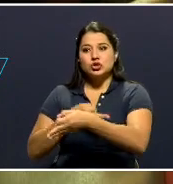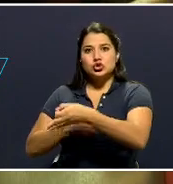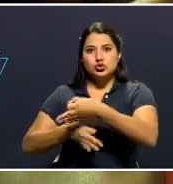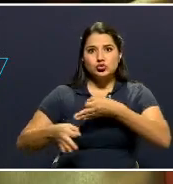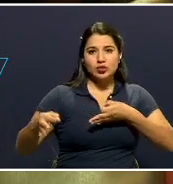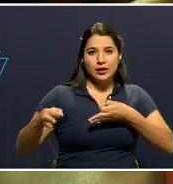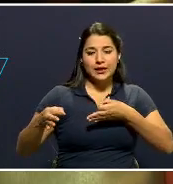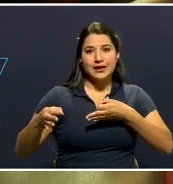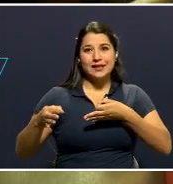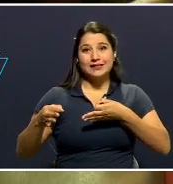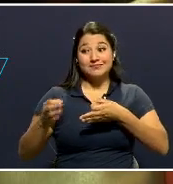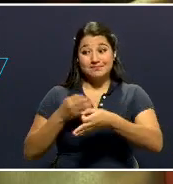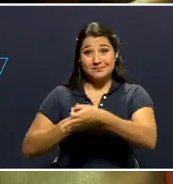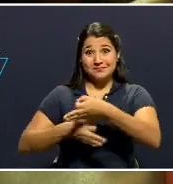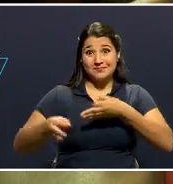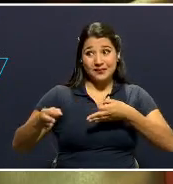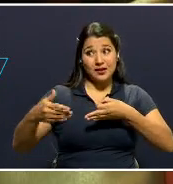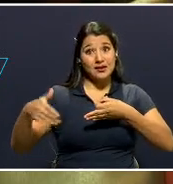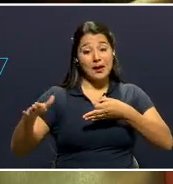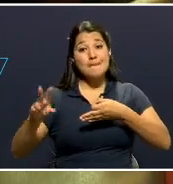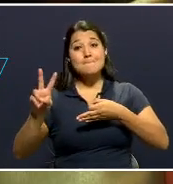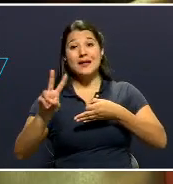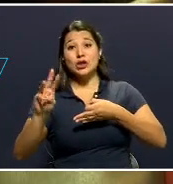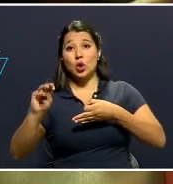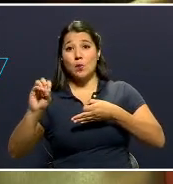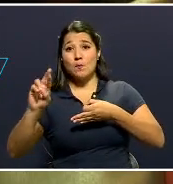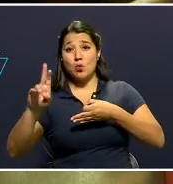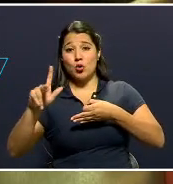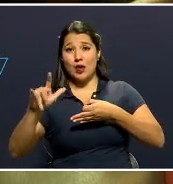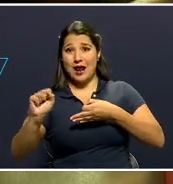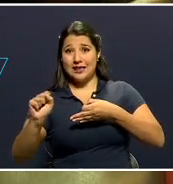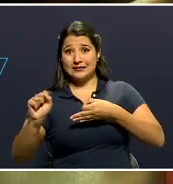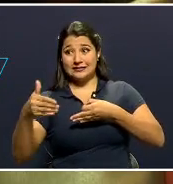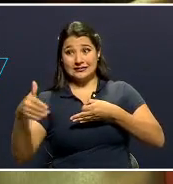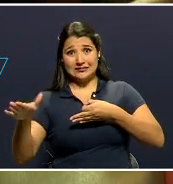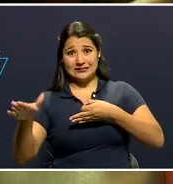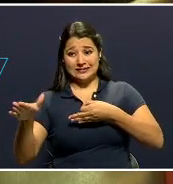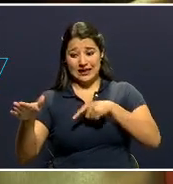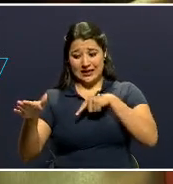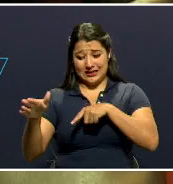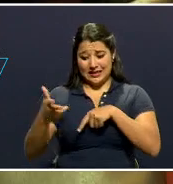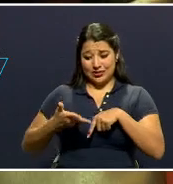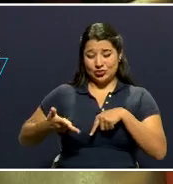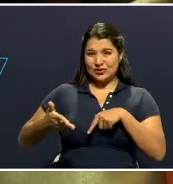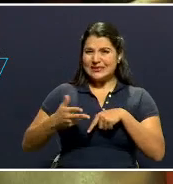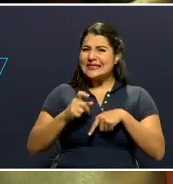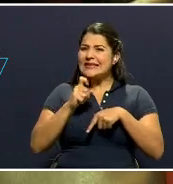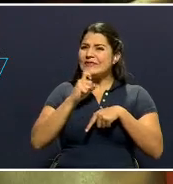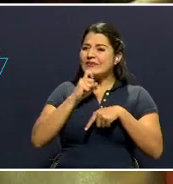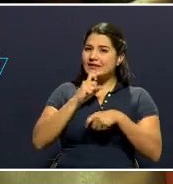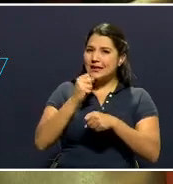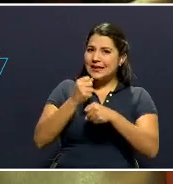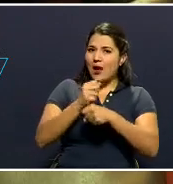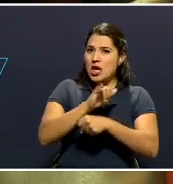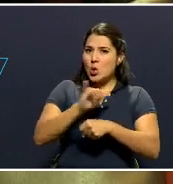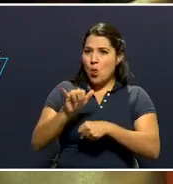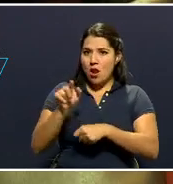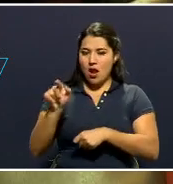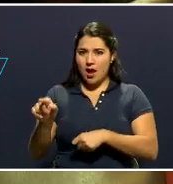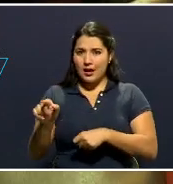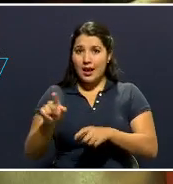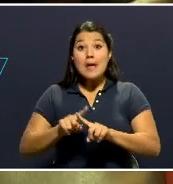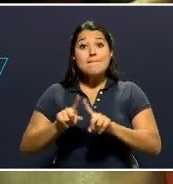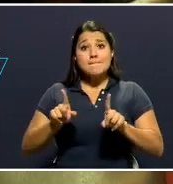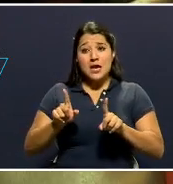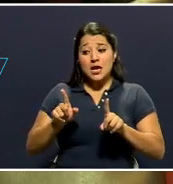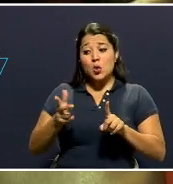para poder negociar en la Asamblea Legislativa, pero este tridente que usted se refería creo que le permite entonces de alguna manera hacerle un bypass